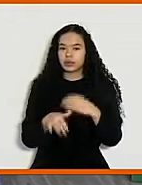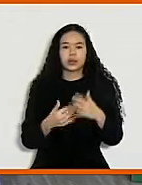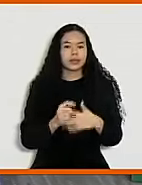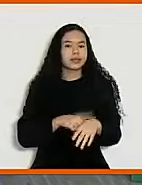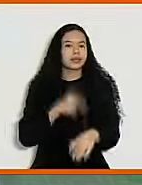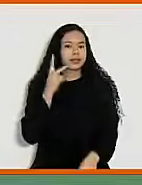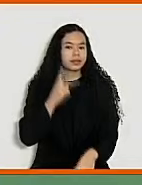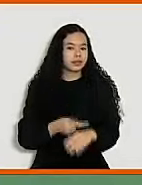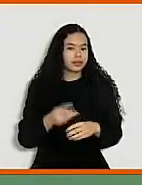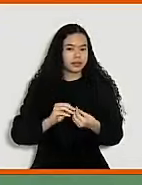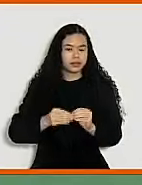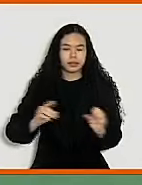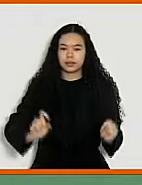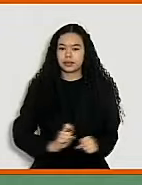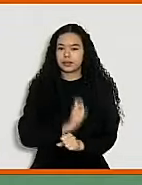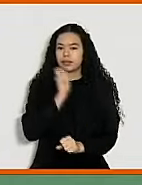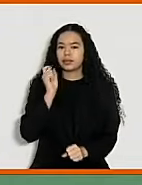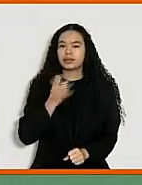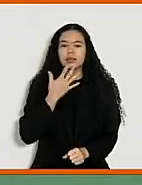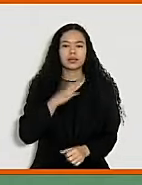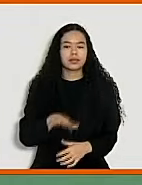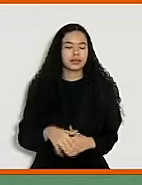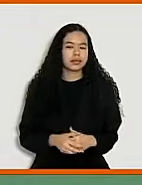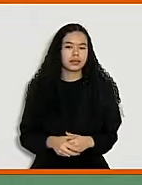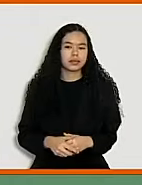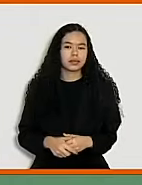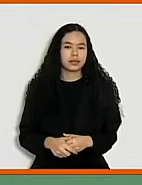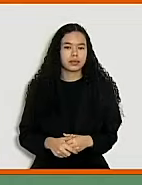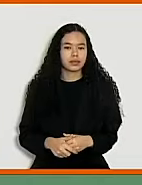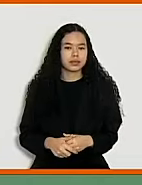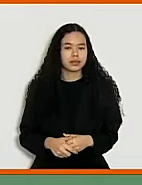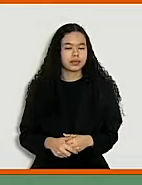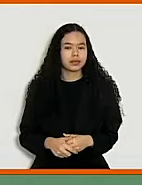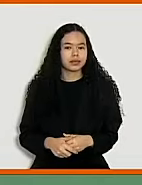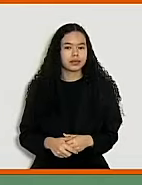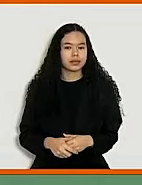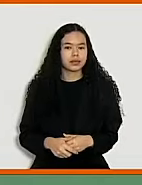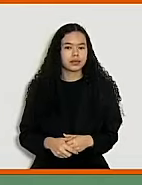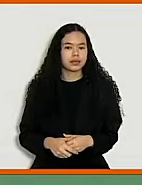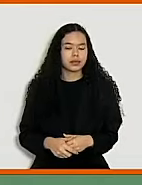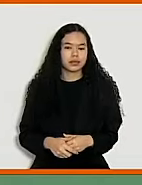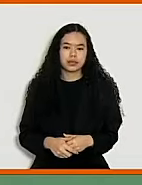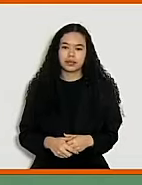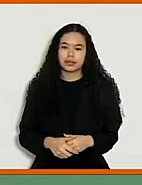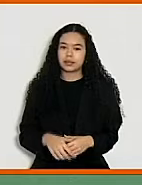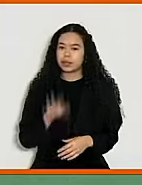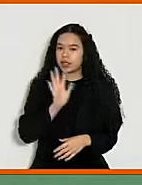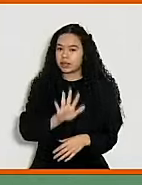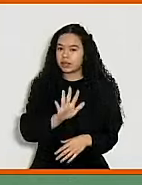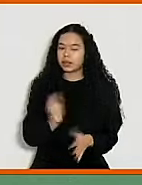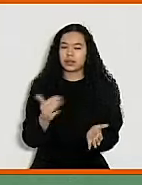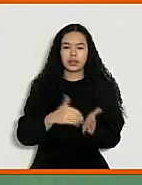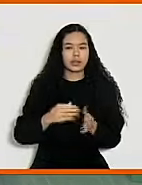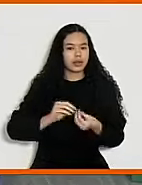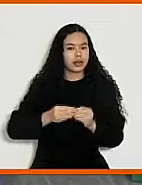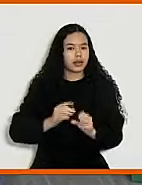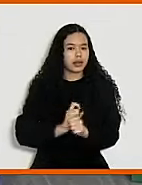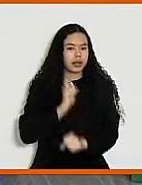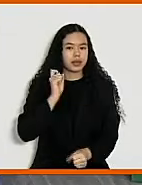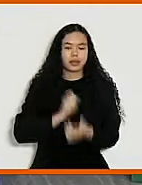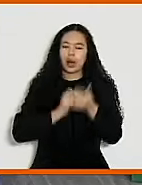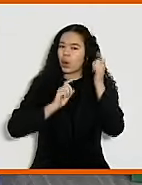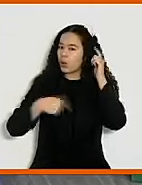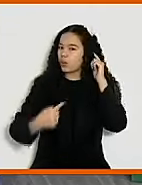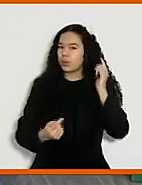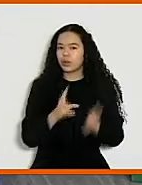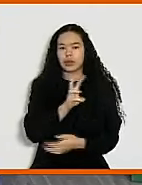número ganador es... Suerte. Y este es... El 5, número favorecido para diaria